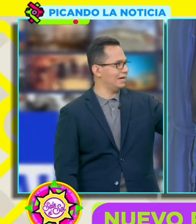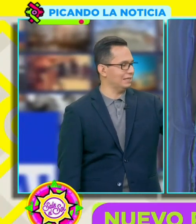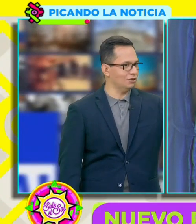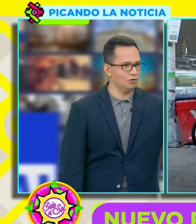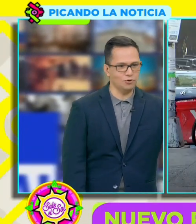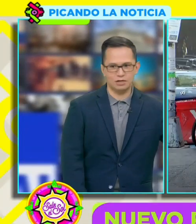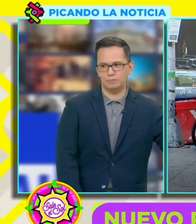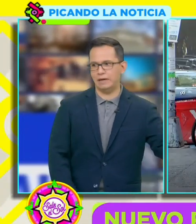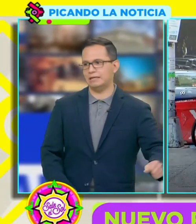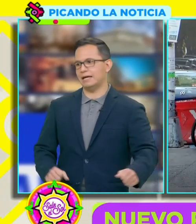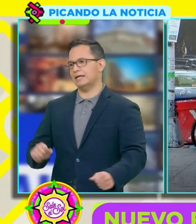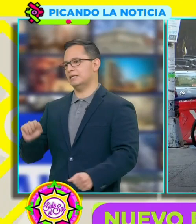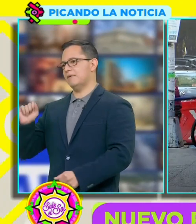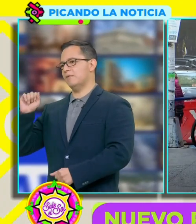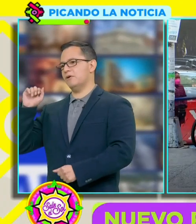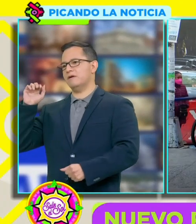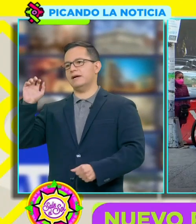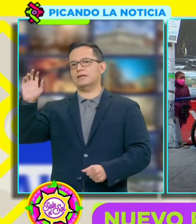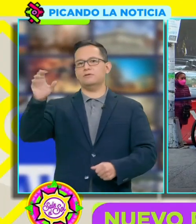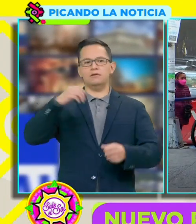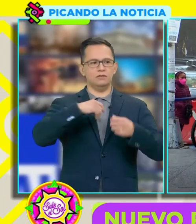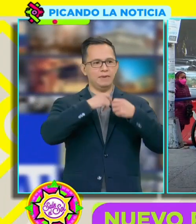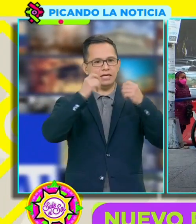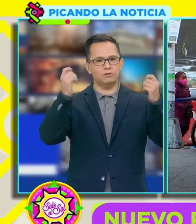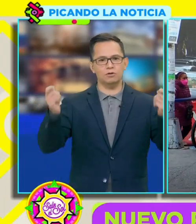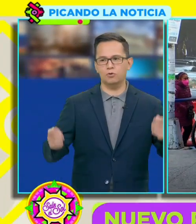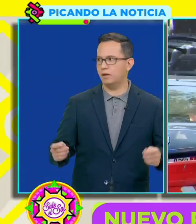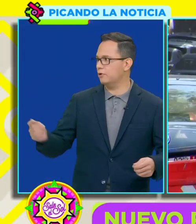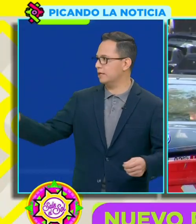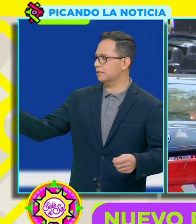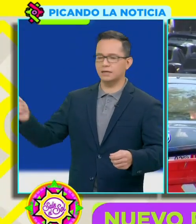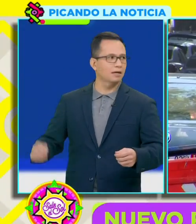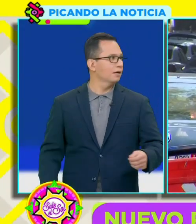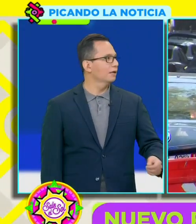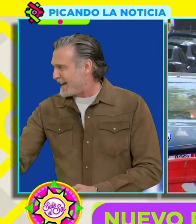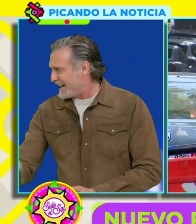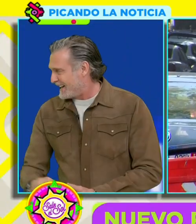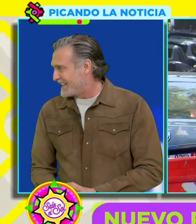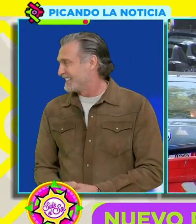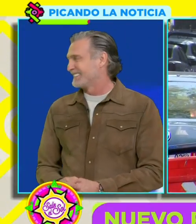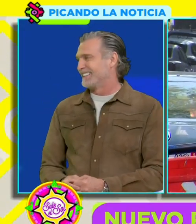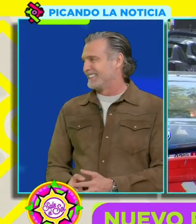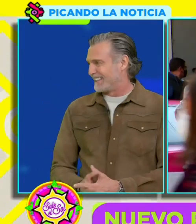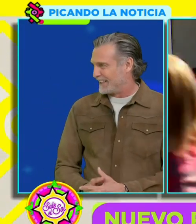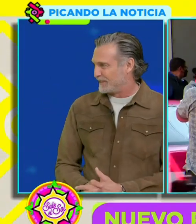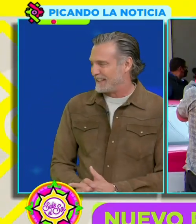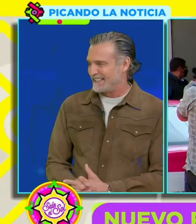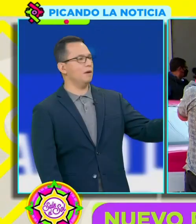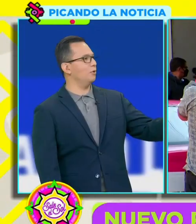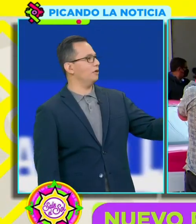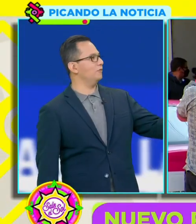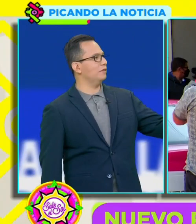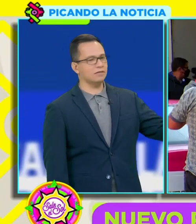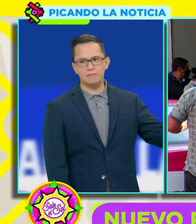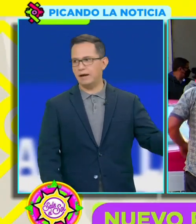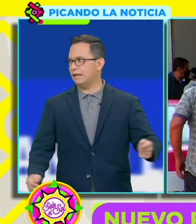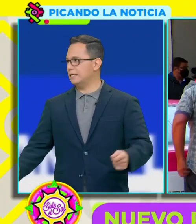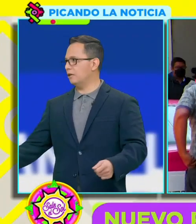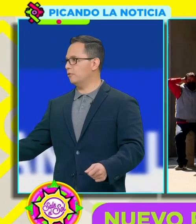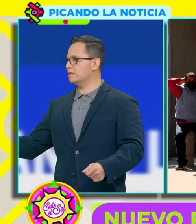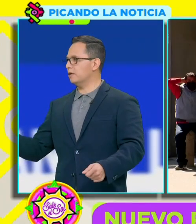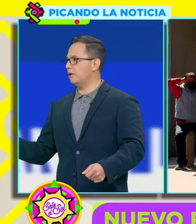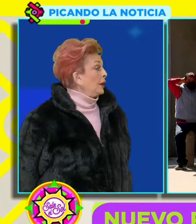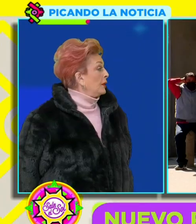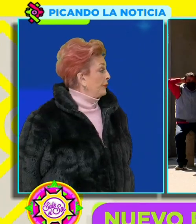que la gente no lo respeta, que si me voy de vacaciones y me quito el cubrebocas, se llega carnaval. Exactamente, o que me voy de fin de semana